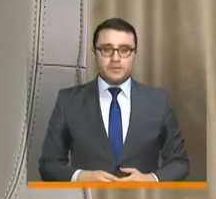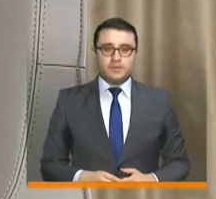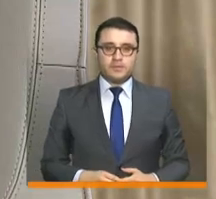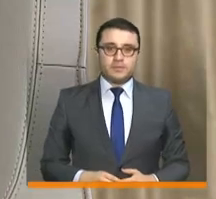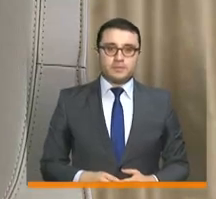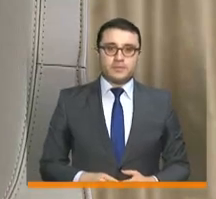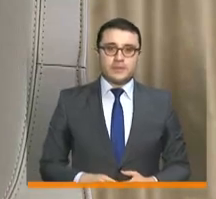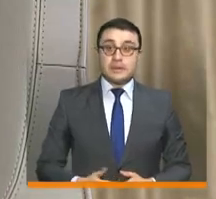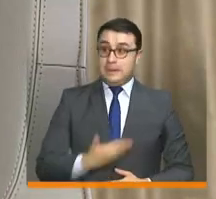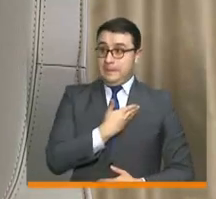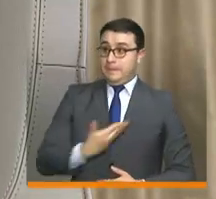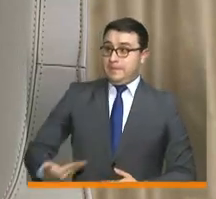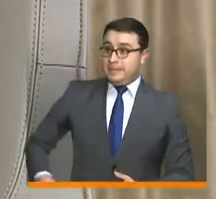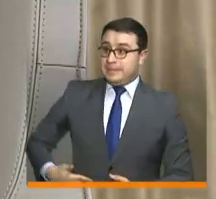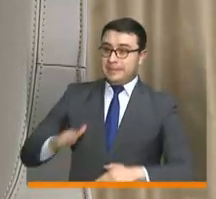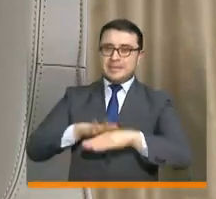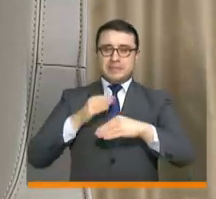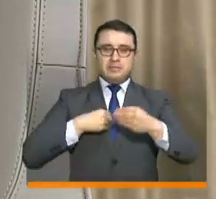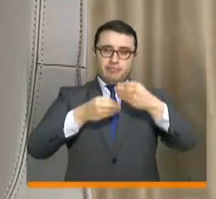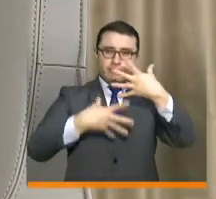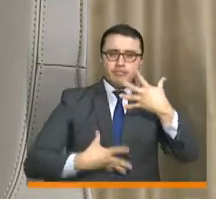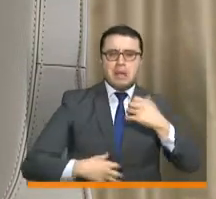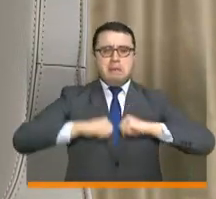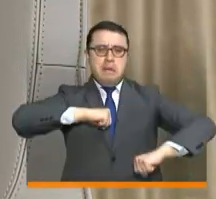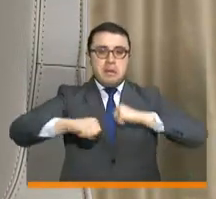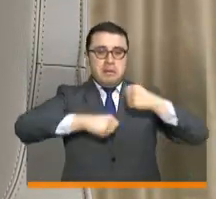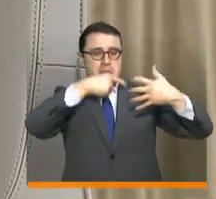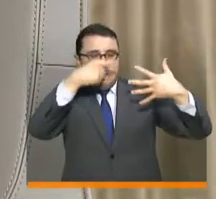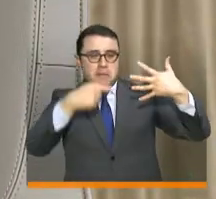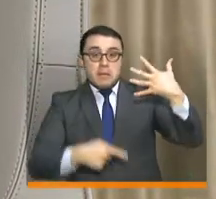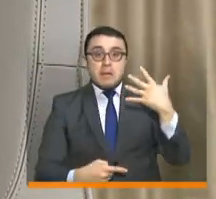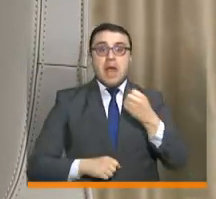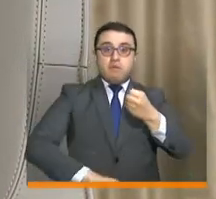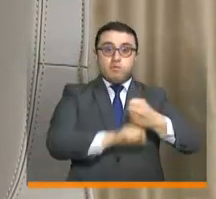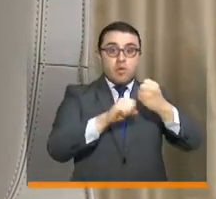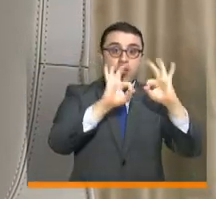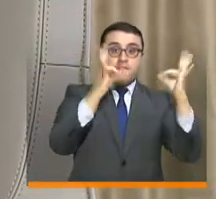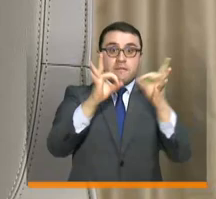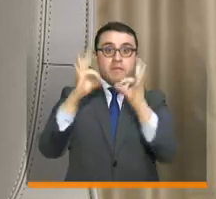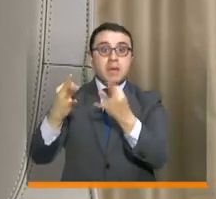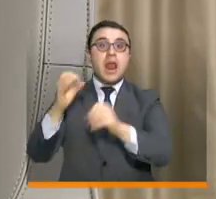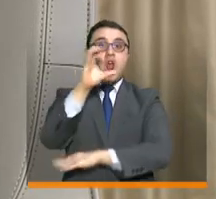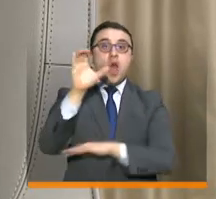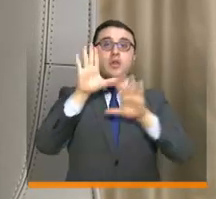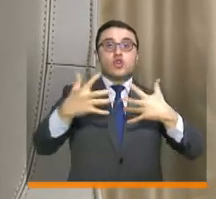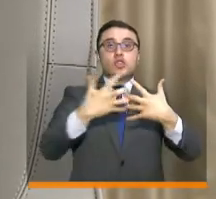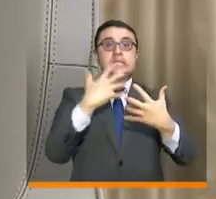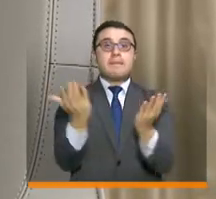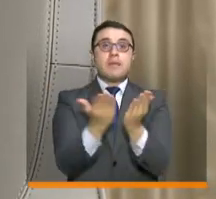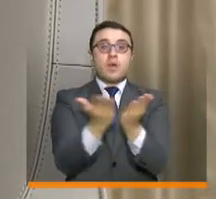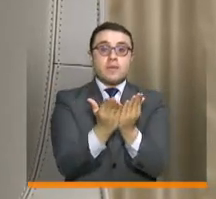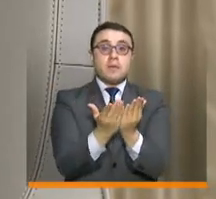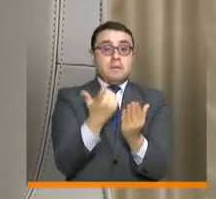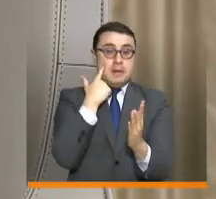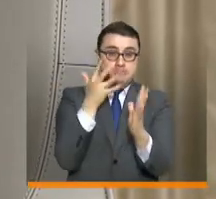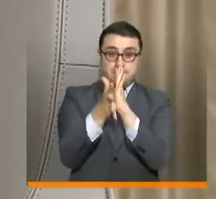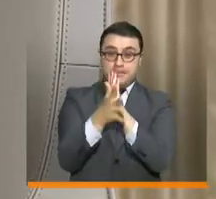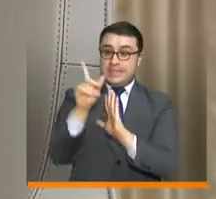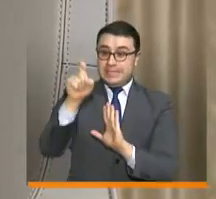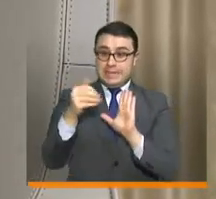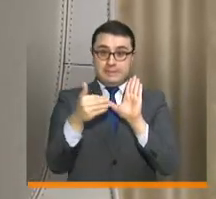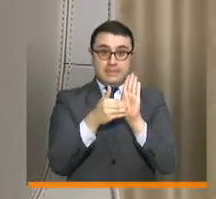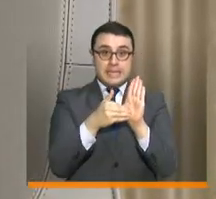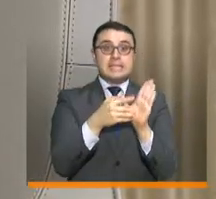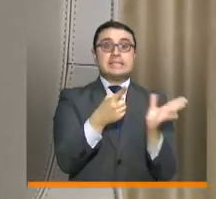Bueno, presidente, y finalizando ya todas estas acciones para apoyar a la familia colombiana en el sistema educativo, contarles que más de 6.600